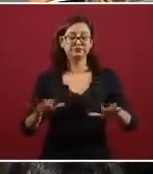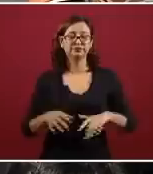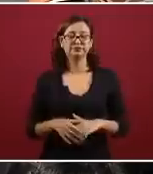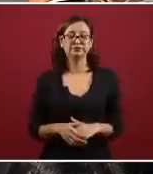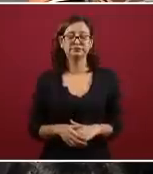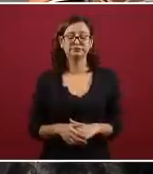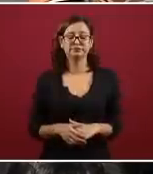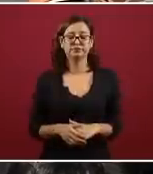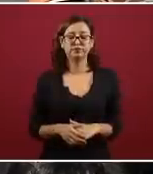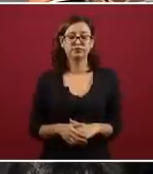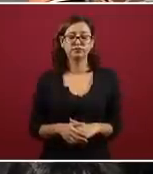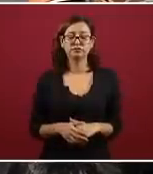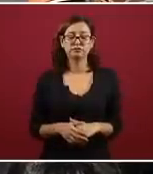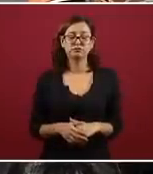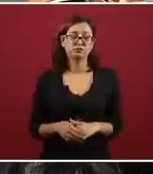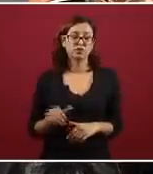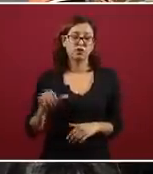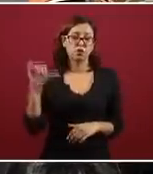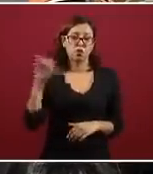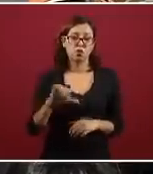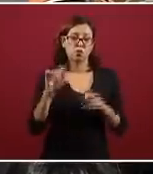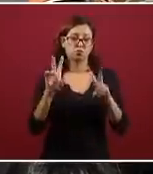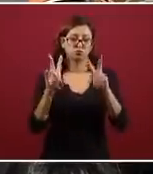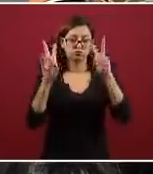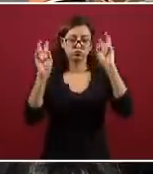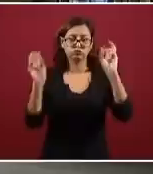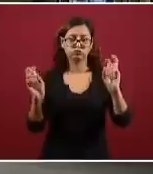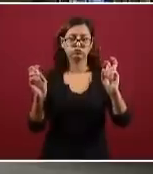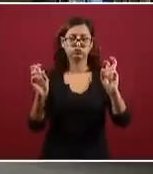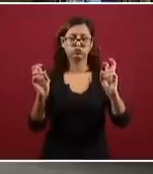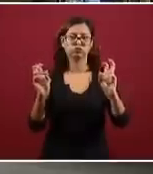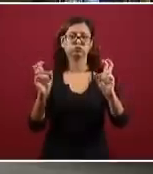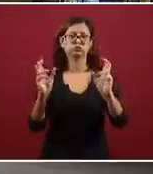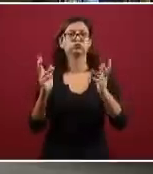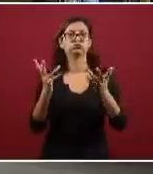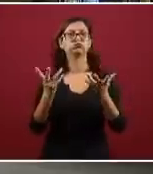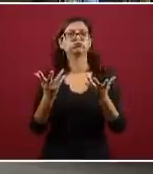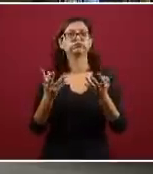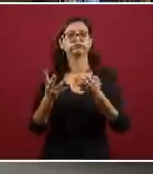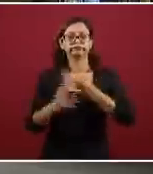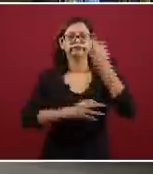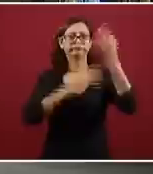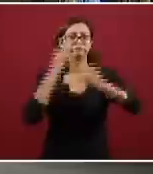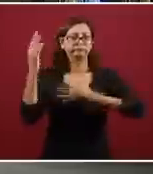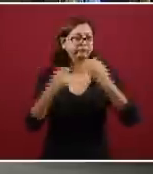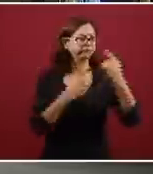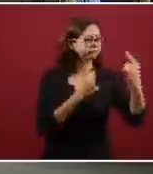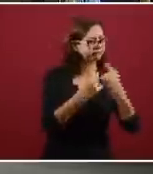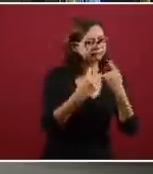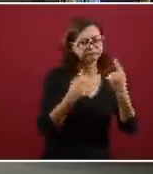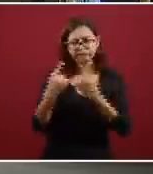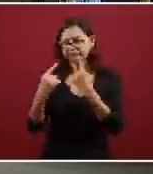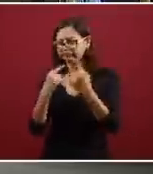Con esto concluimos una muy buena negociación